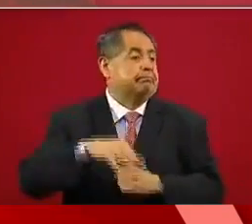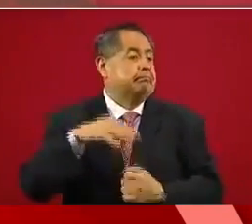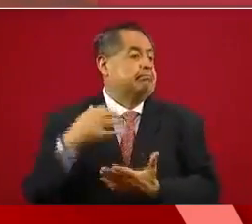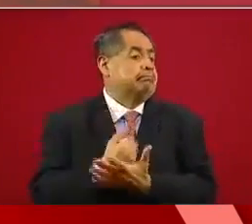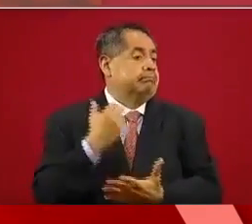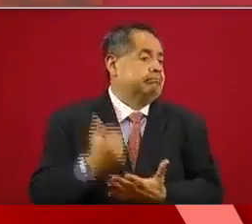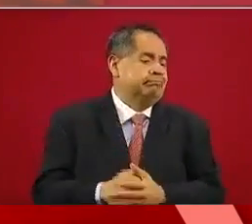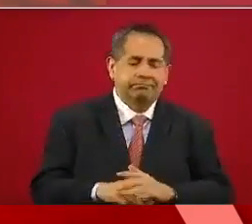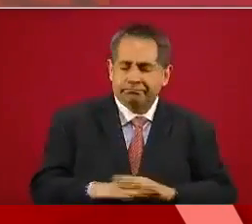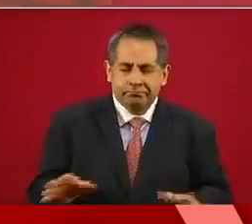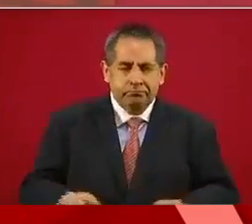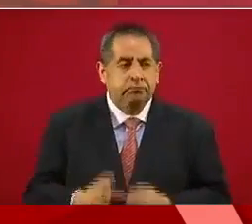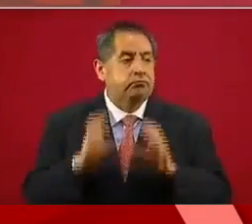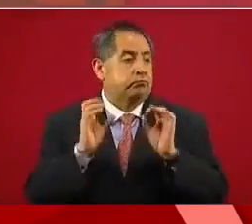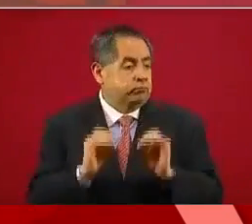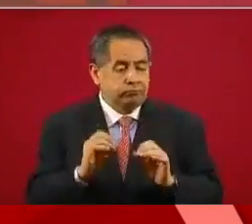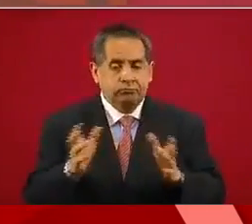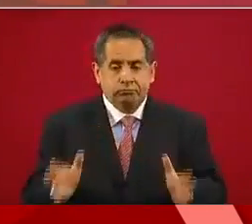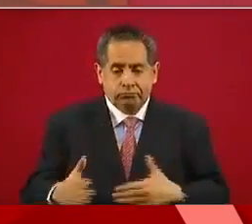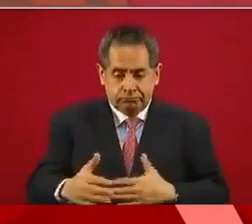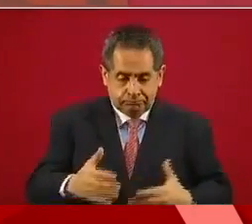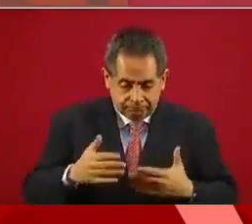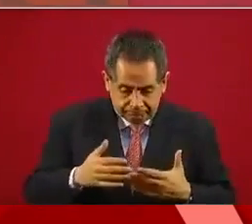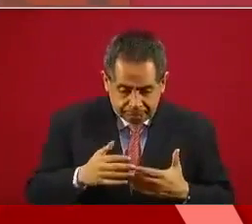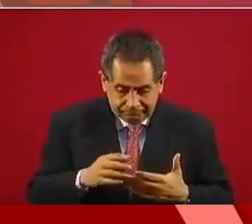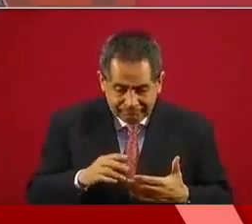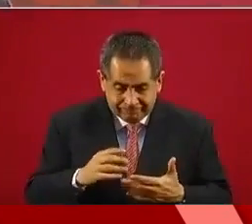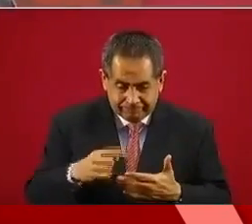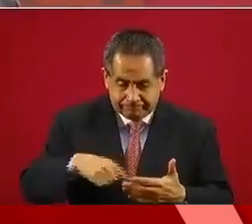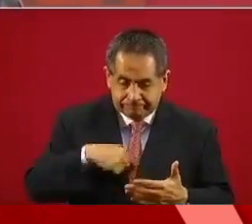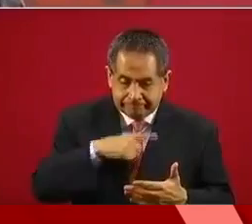y la quema de boletas